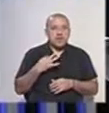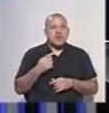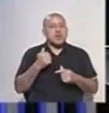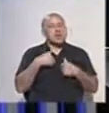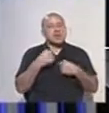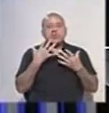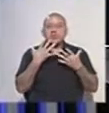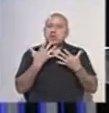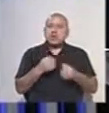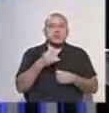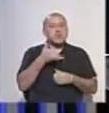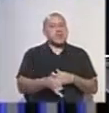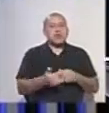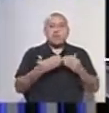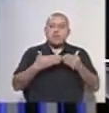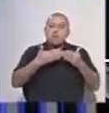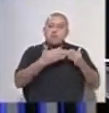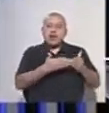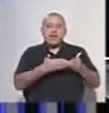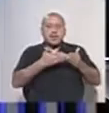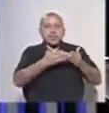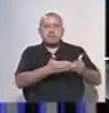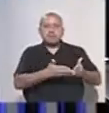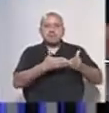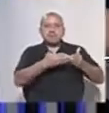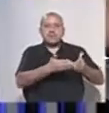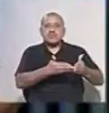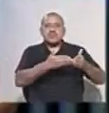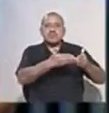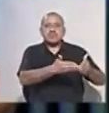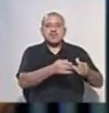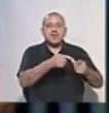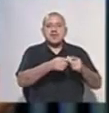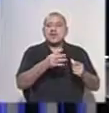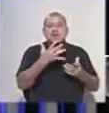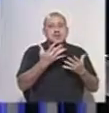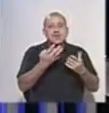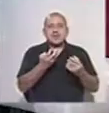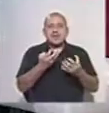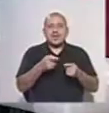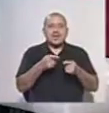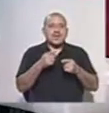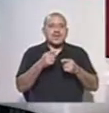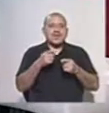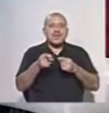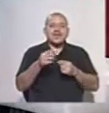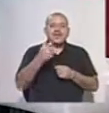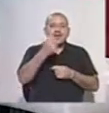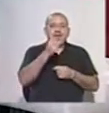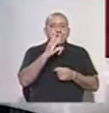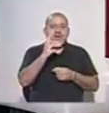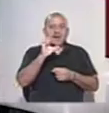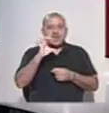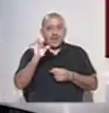algún día, ¿sabes? Bueno, quiero estar ahí donde estaban haciendo esas tomas. No, me da cosa agarronearle un viaje a ADES. Porque terminás